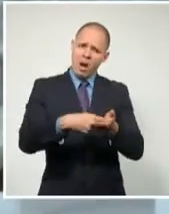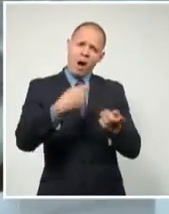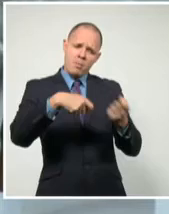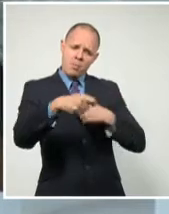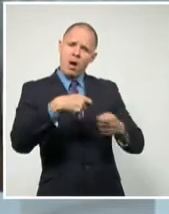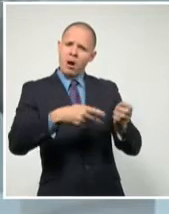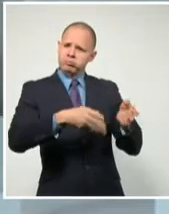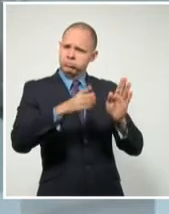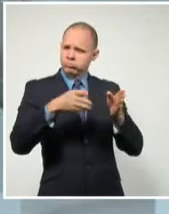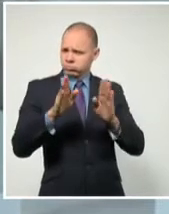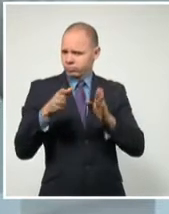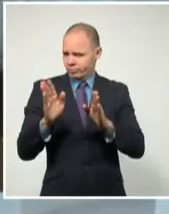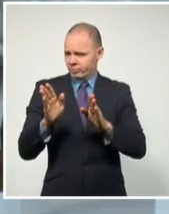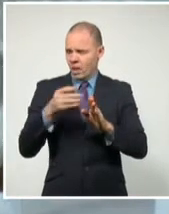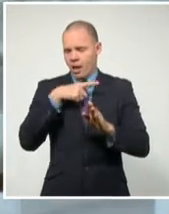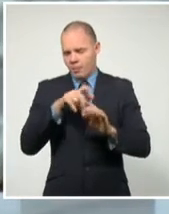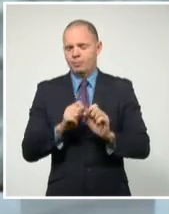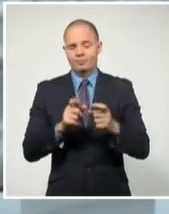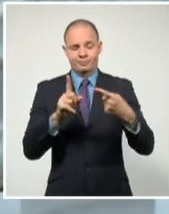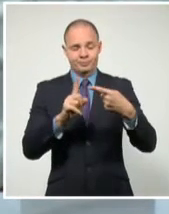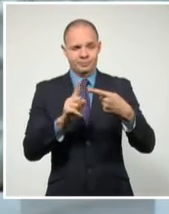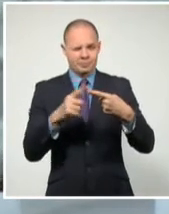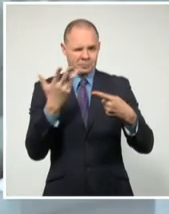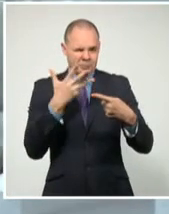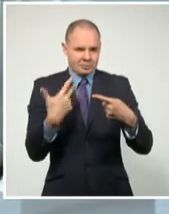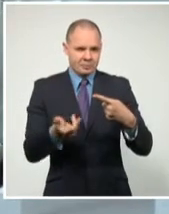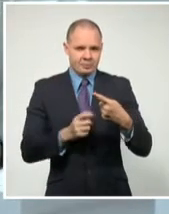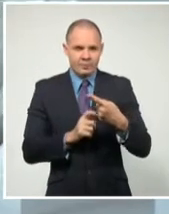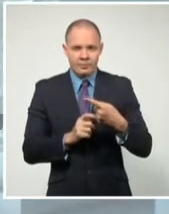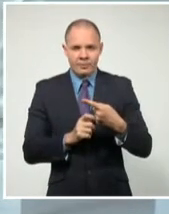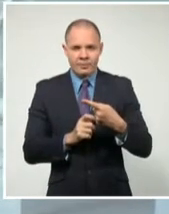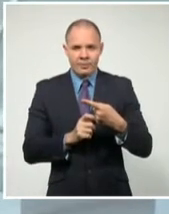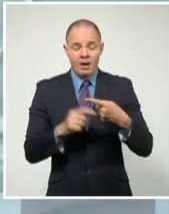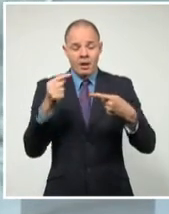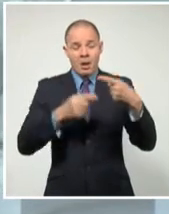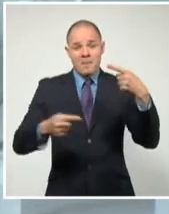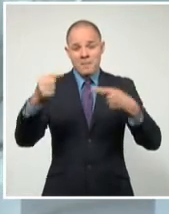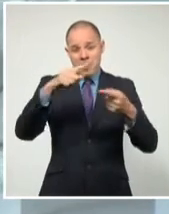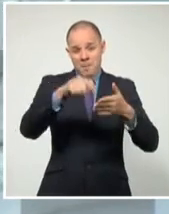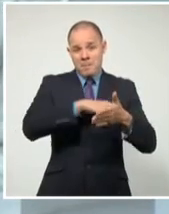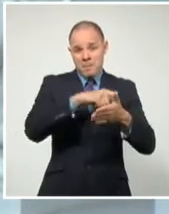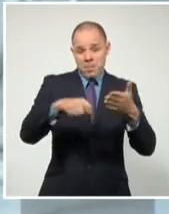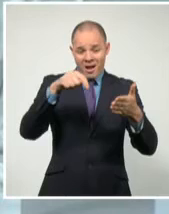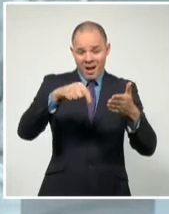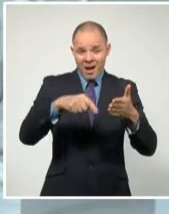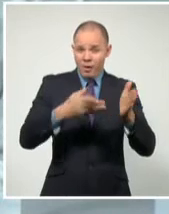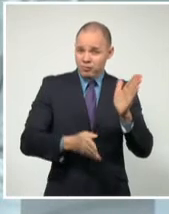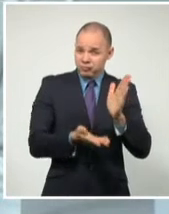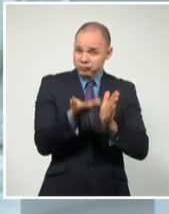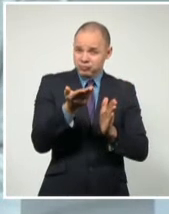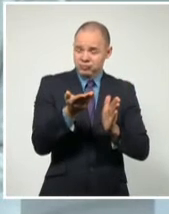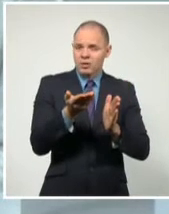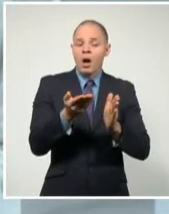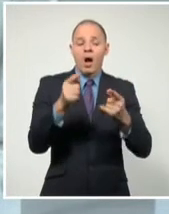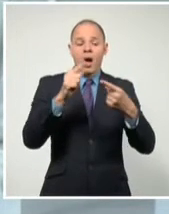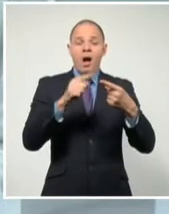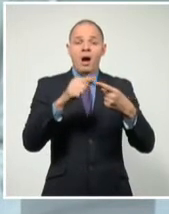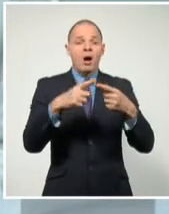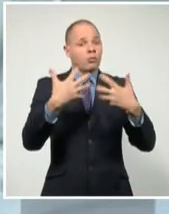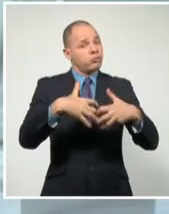sector estratégico definido en las bases del Plan Nacional de Desarrollo Económico y Social del país es la producción de